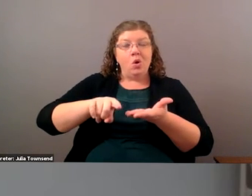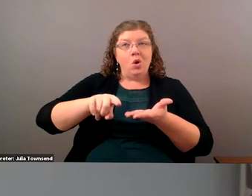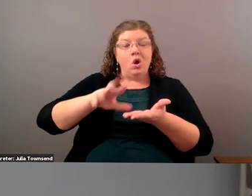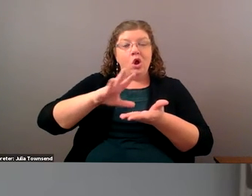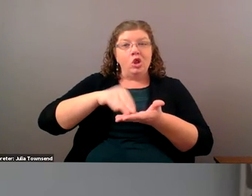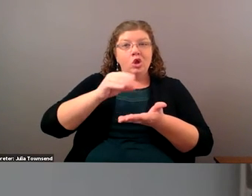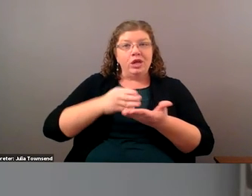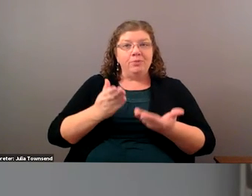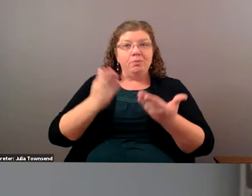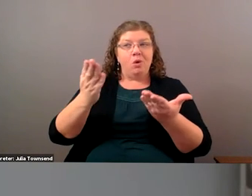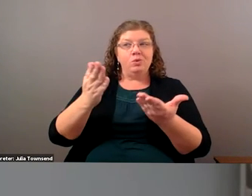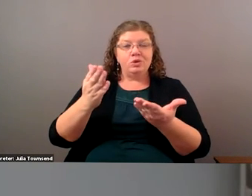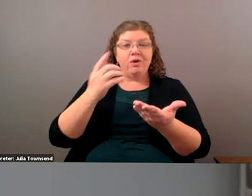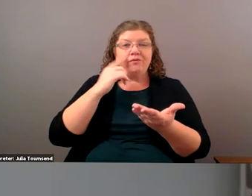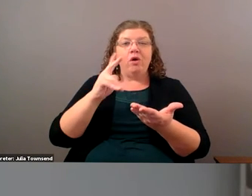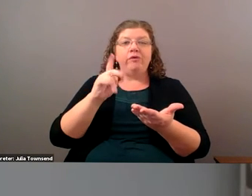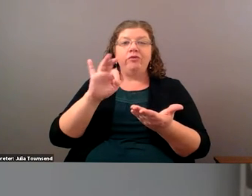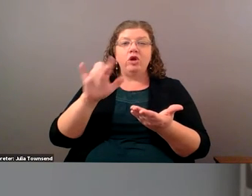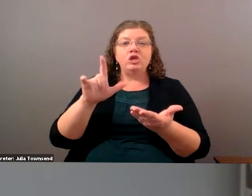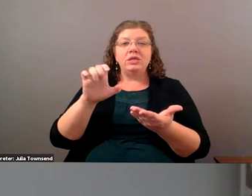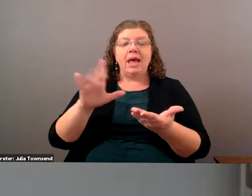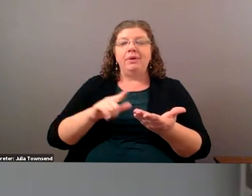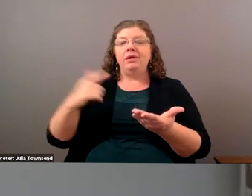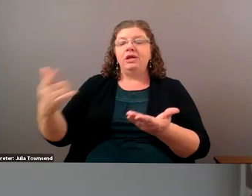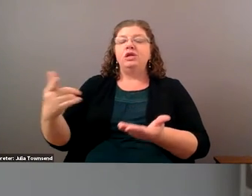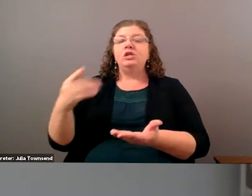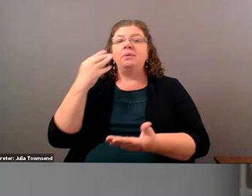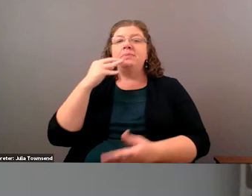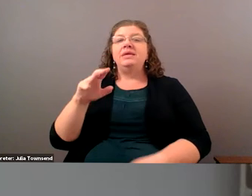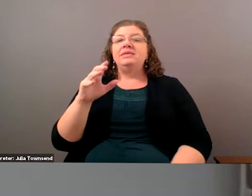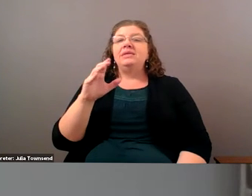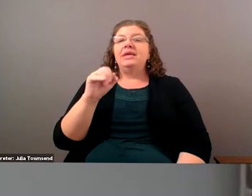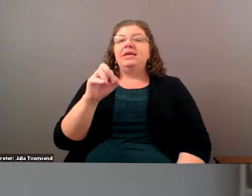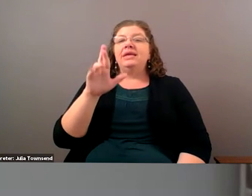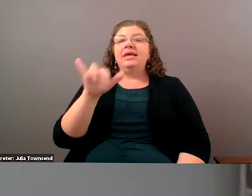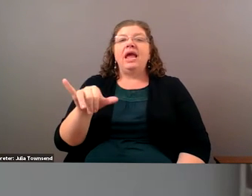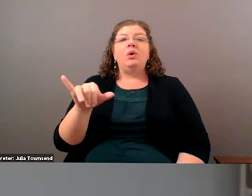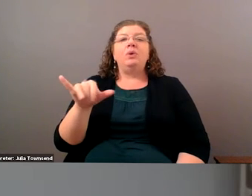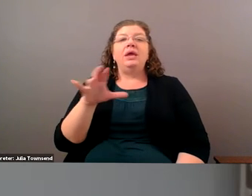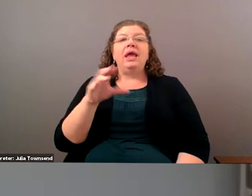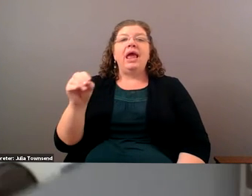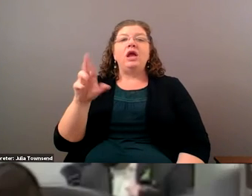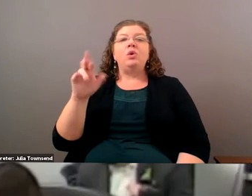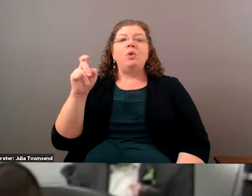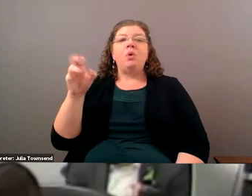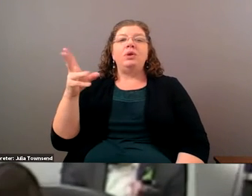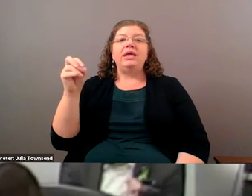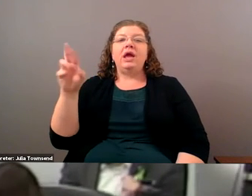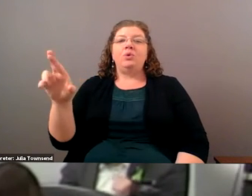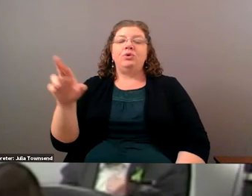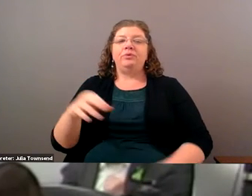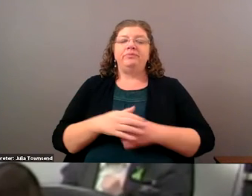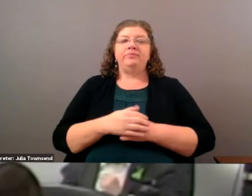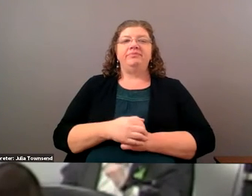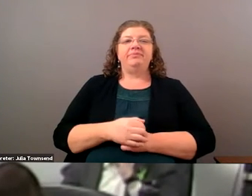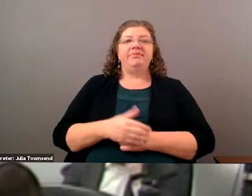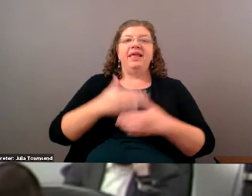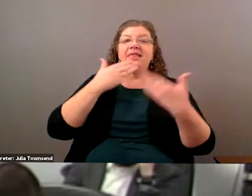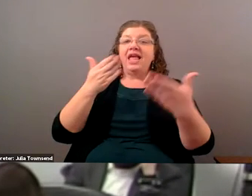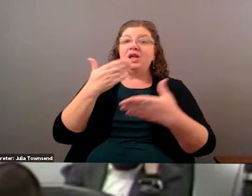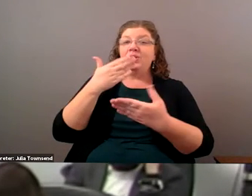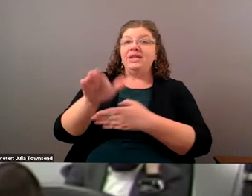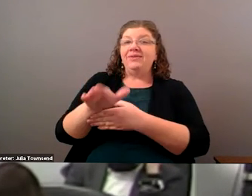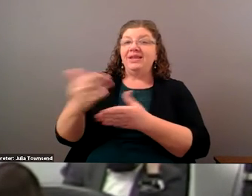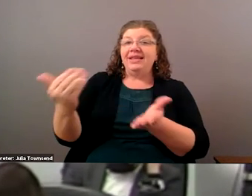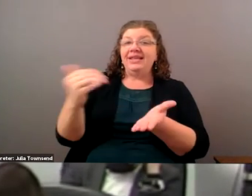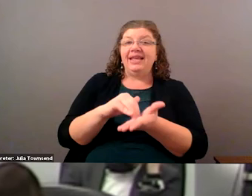para laboratorios virtuales. La señora Carrie y Ronnie Harder. Muchas gracias y buenas tardes a todos. Voy a